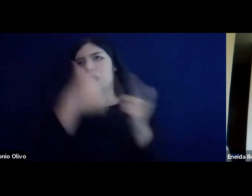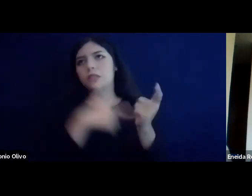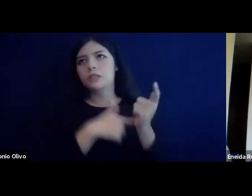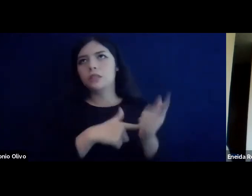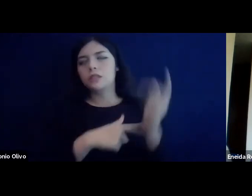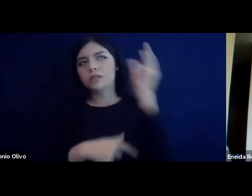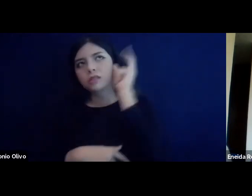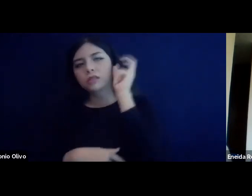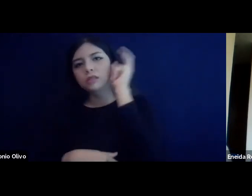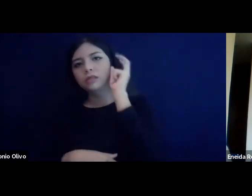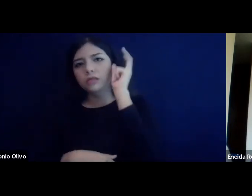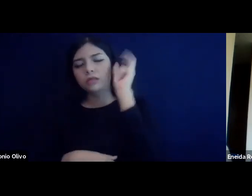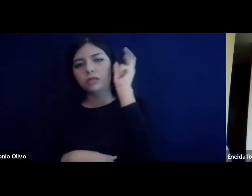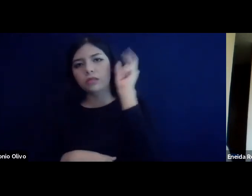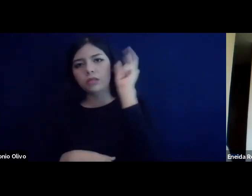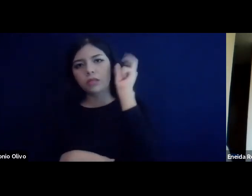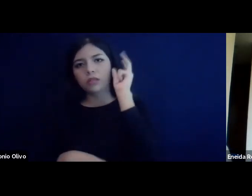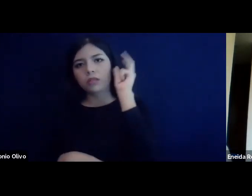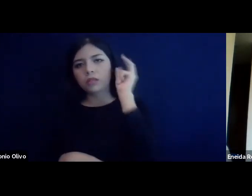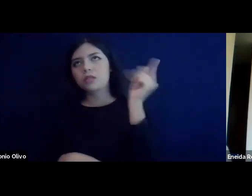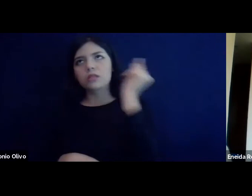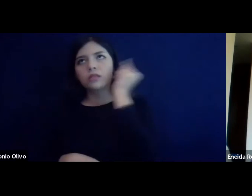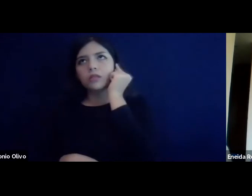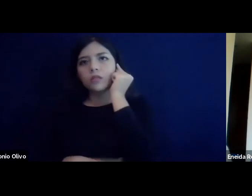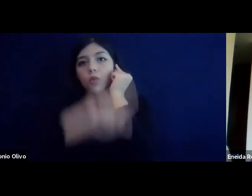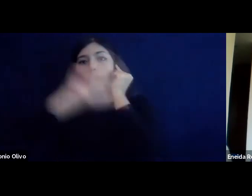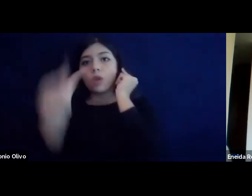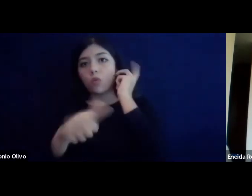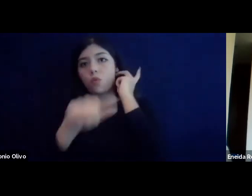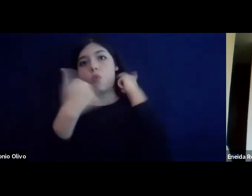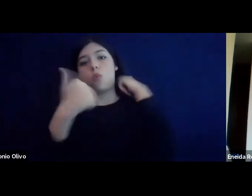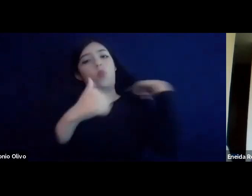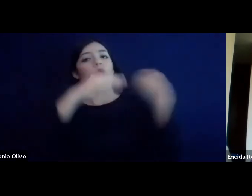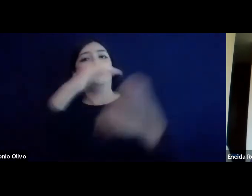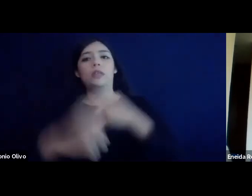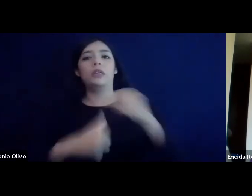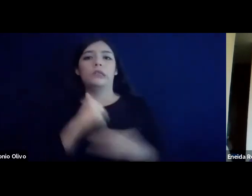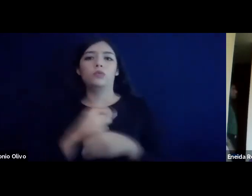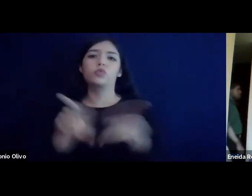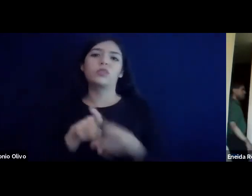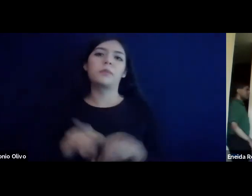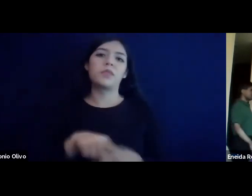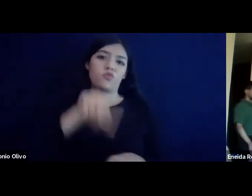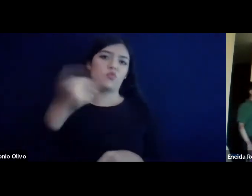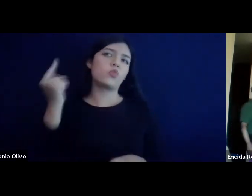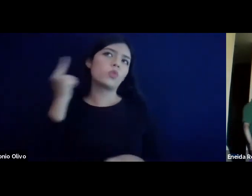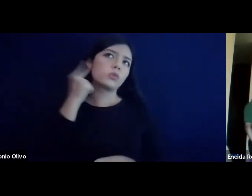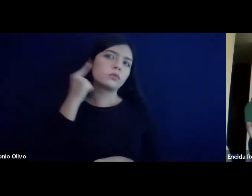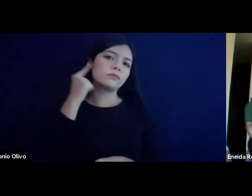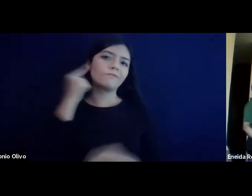más tarde, como a la edad de 11 años, en el oído derecho. Y